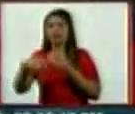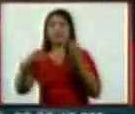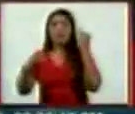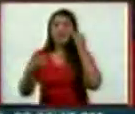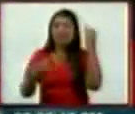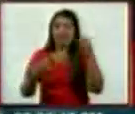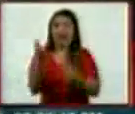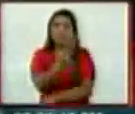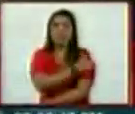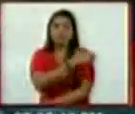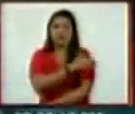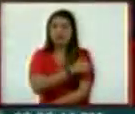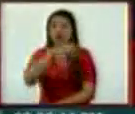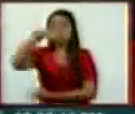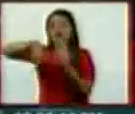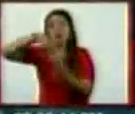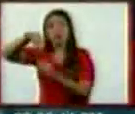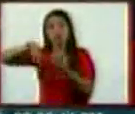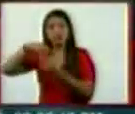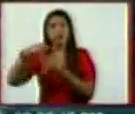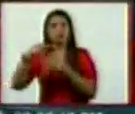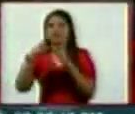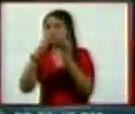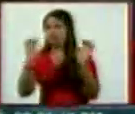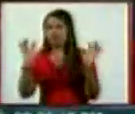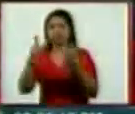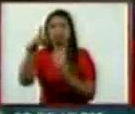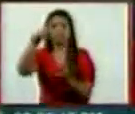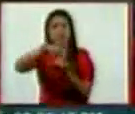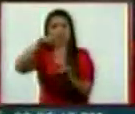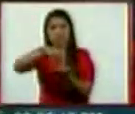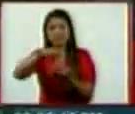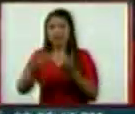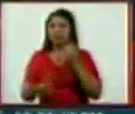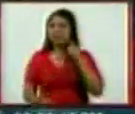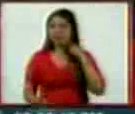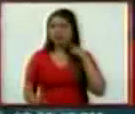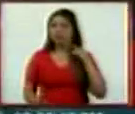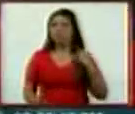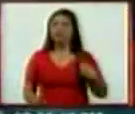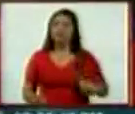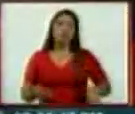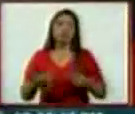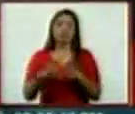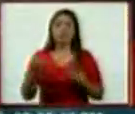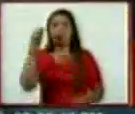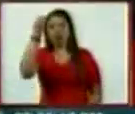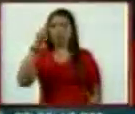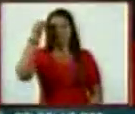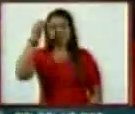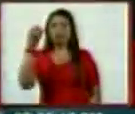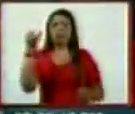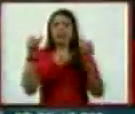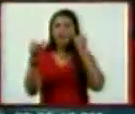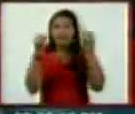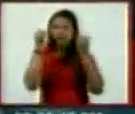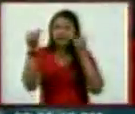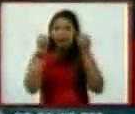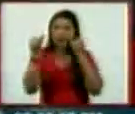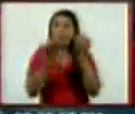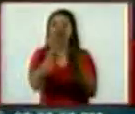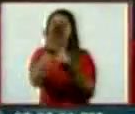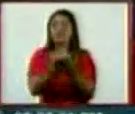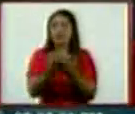oposición, revolucionarios, y participaron y dieron todas sus apreciaciones, dieron ideas,